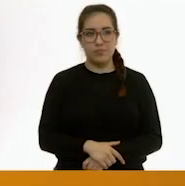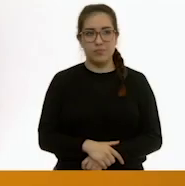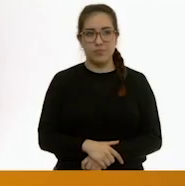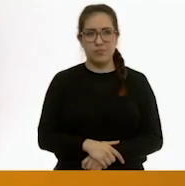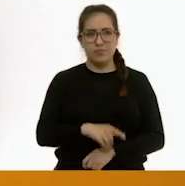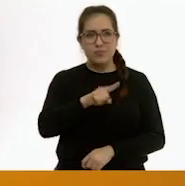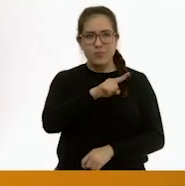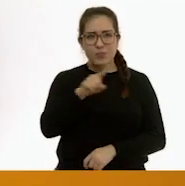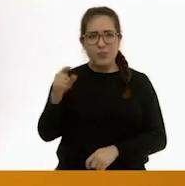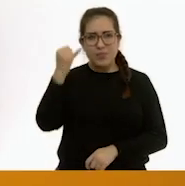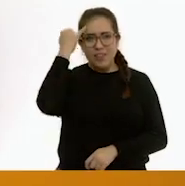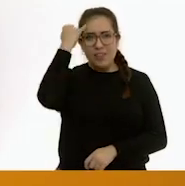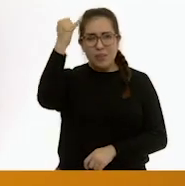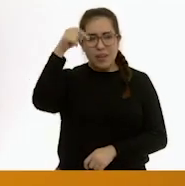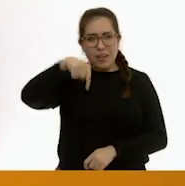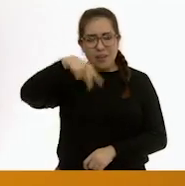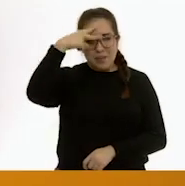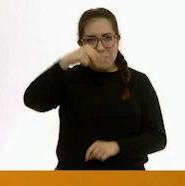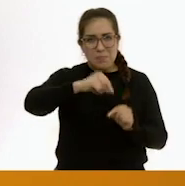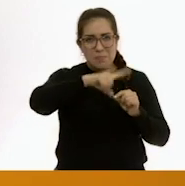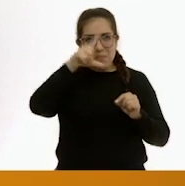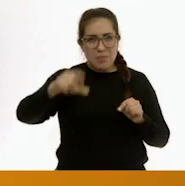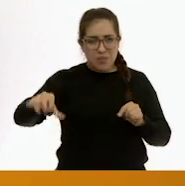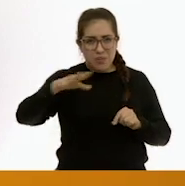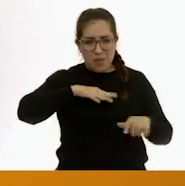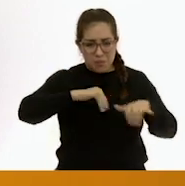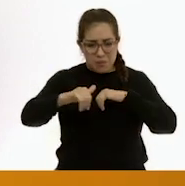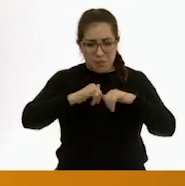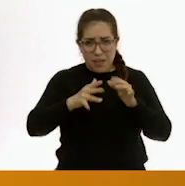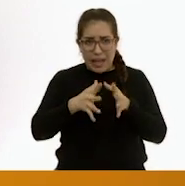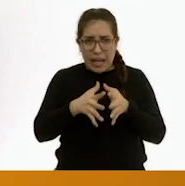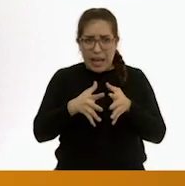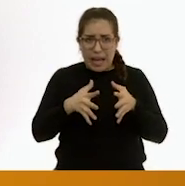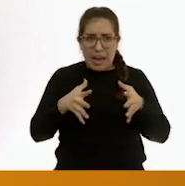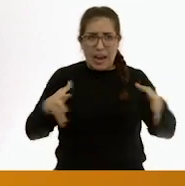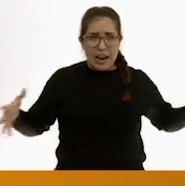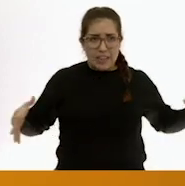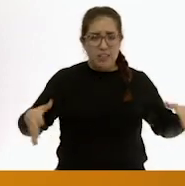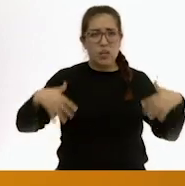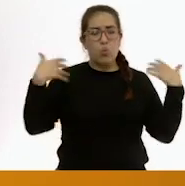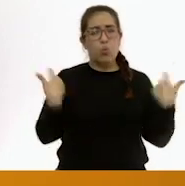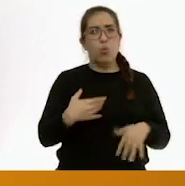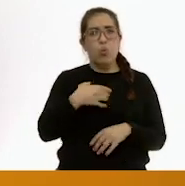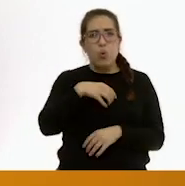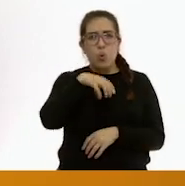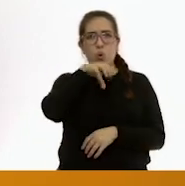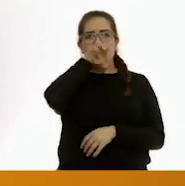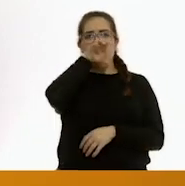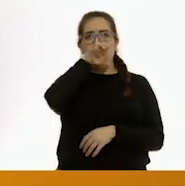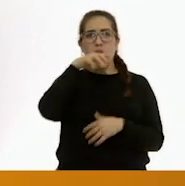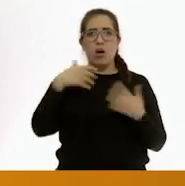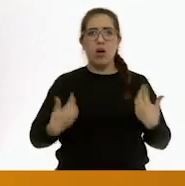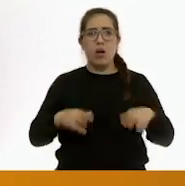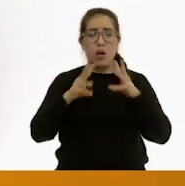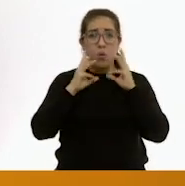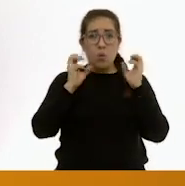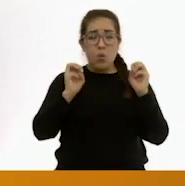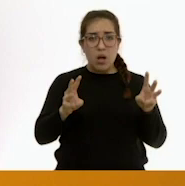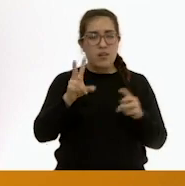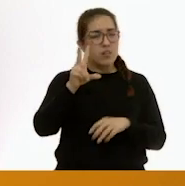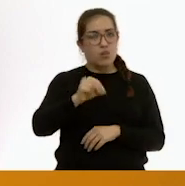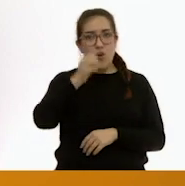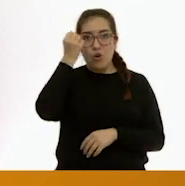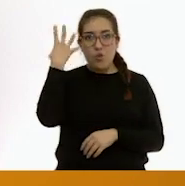¿Se imaginaban que nuestro país tuviera una superficie tan grande? Yo me quedé con la boca abierta. No se les olvide